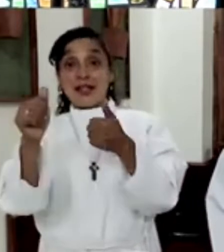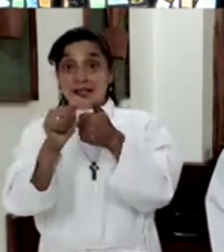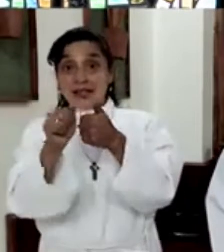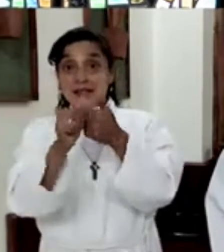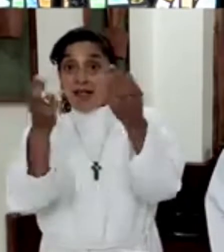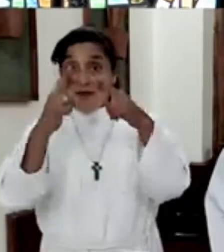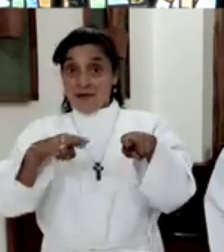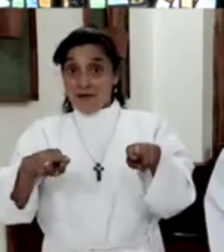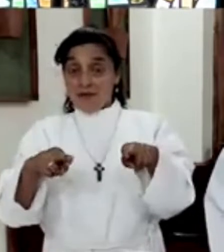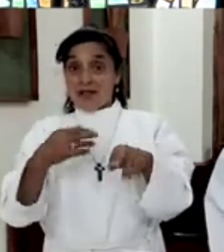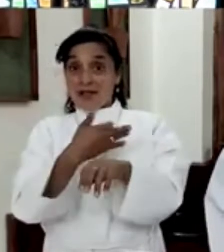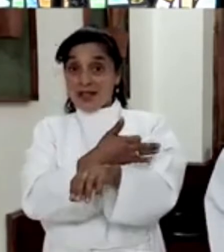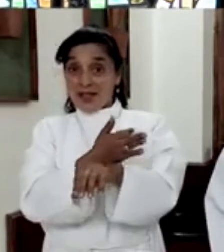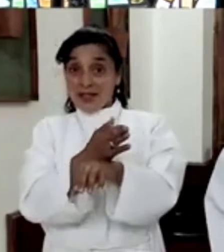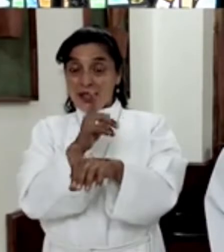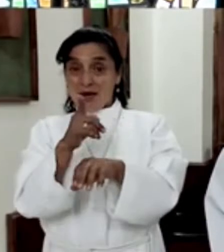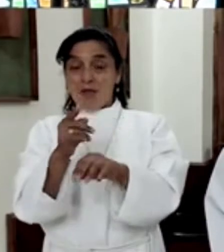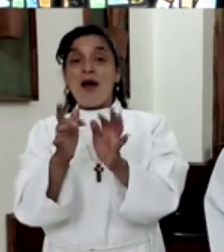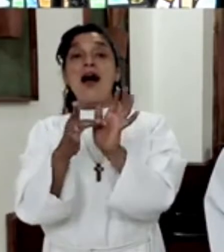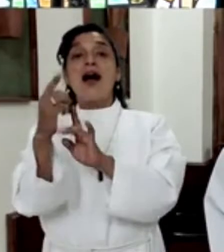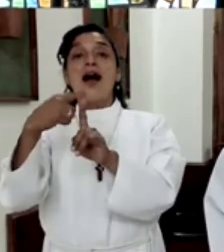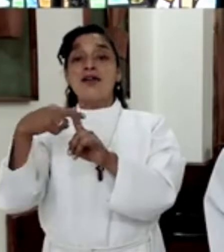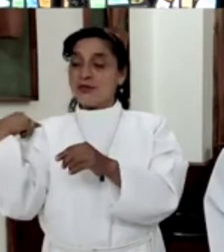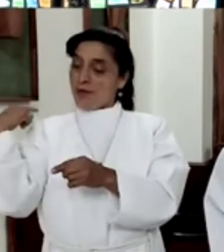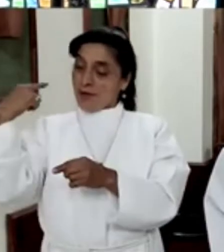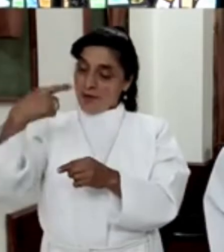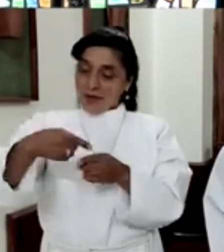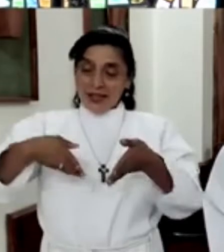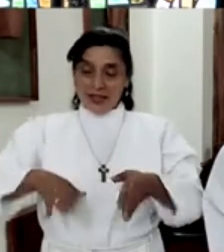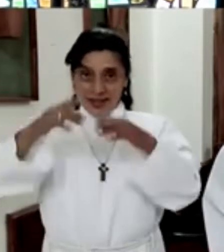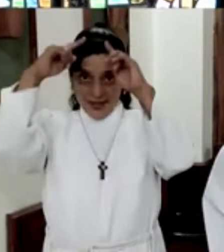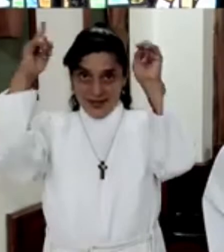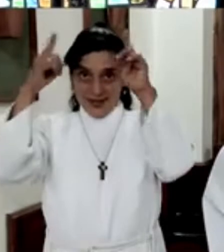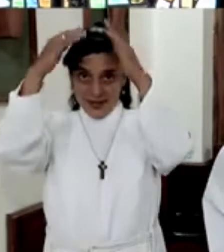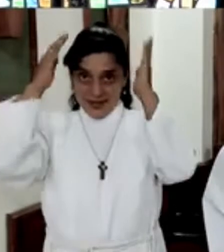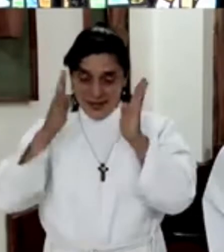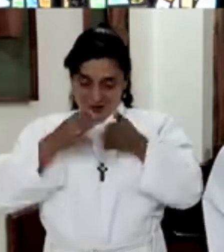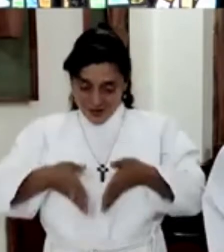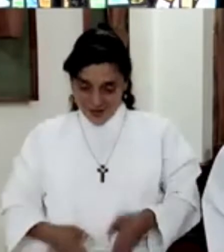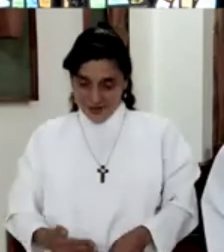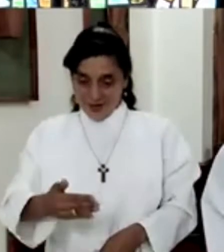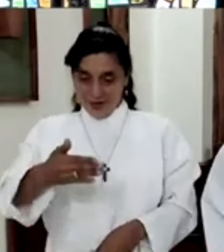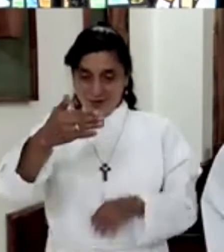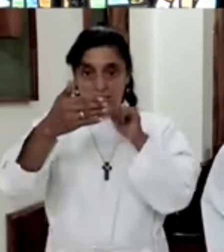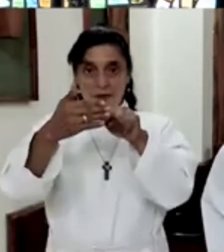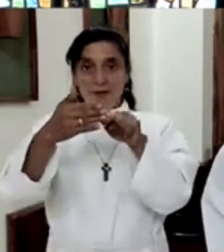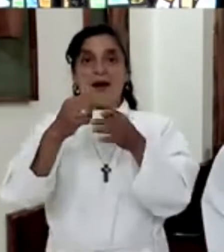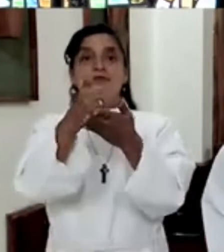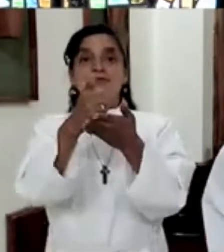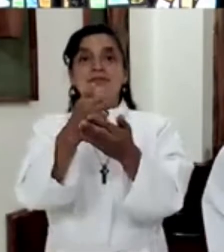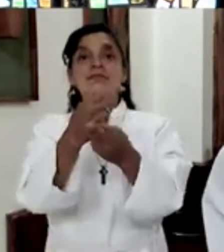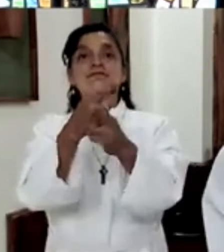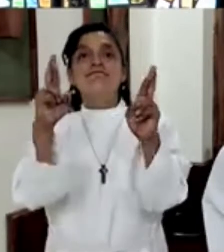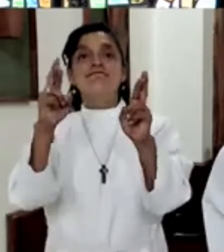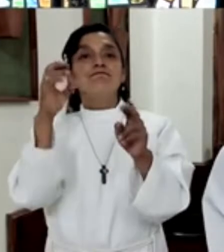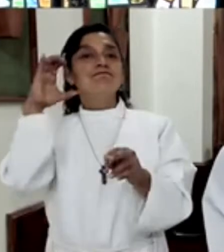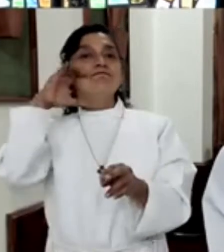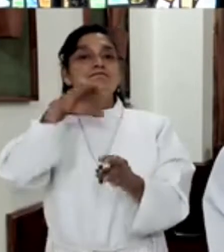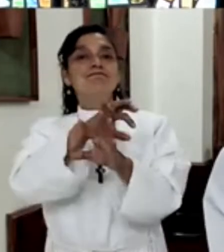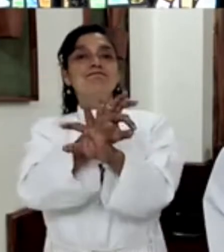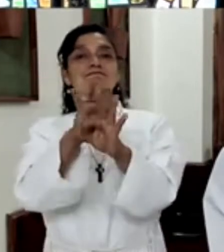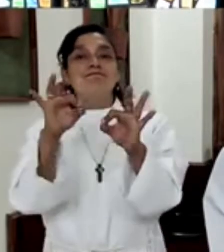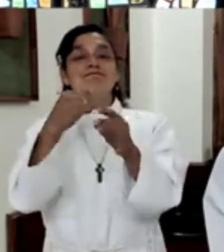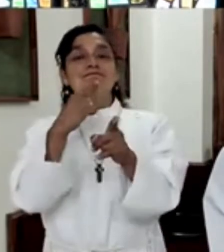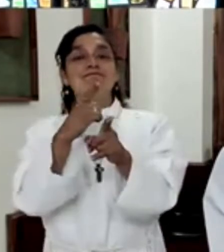Hijo, como huésped y peregrino en medio de nosotros, para redimirnos del pecado. Por